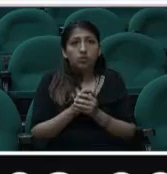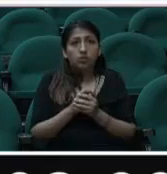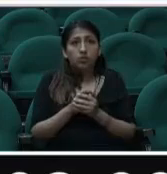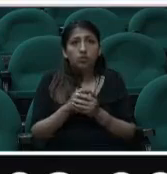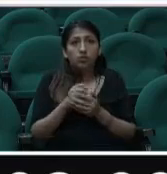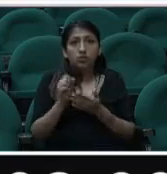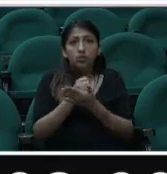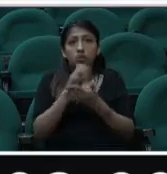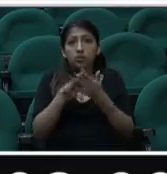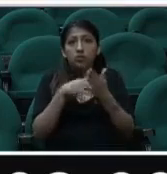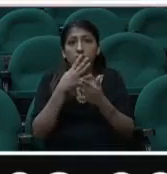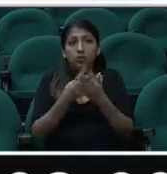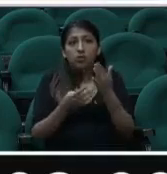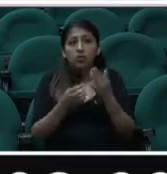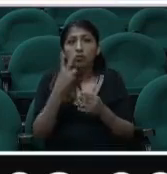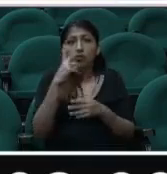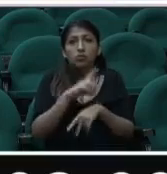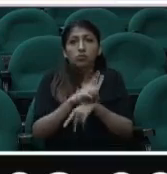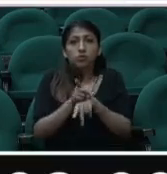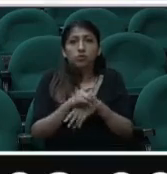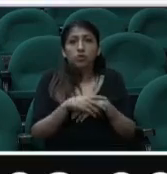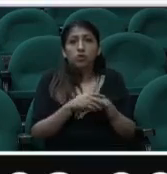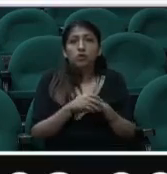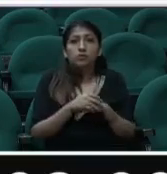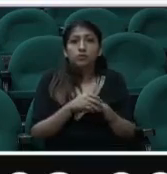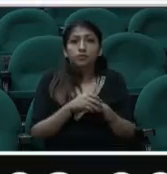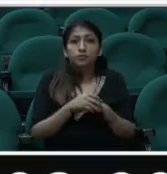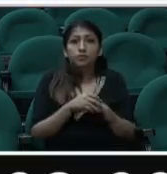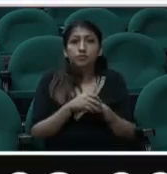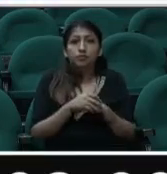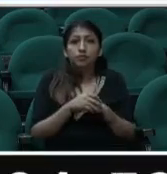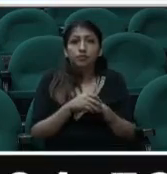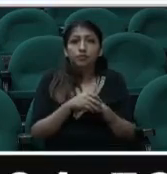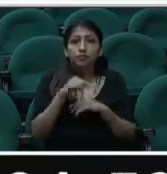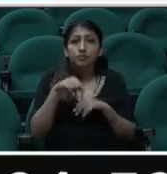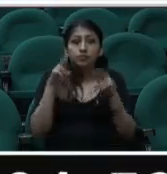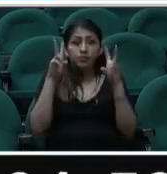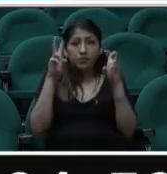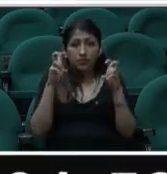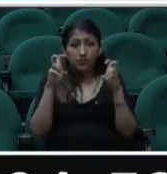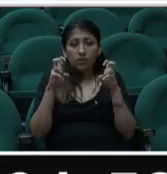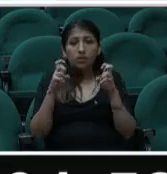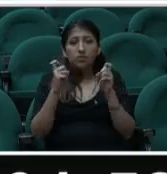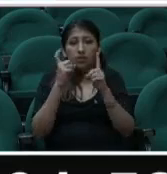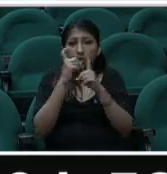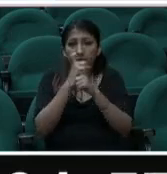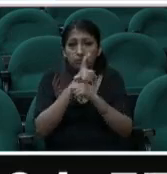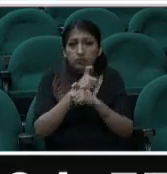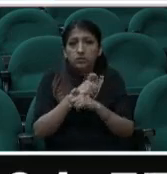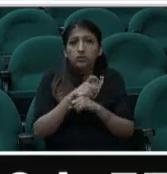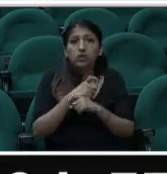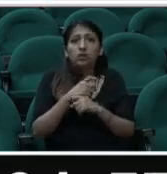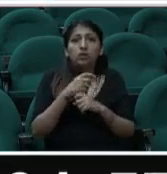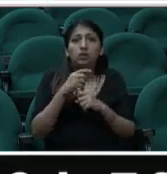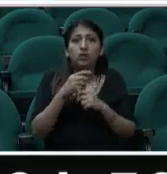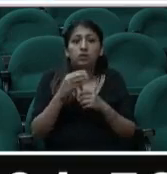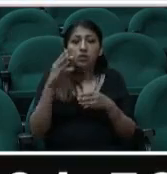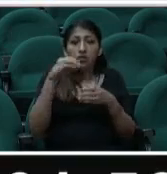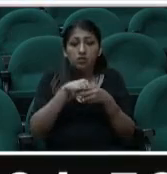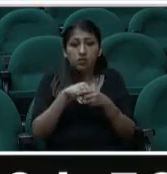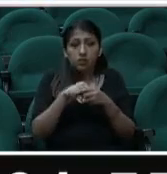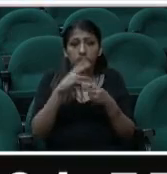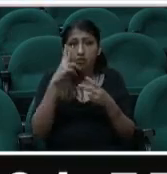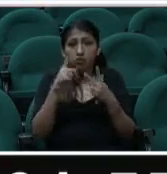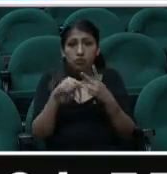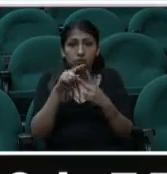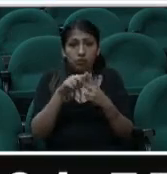la tabla de drogas dos minutos candidata sin duda yo creo que este es un tema complejo y estaría inmerso dentro de